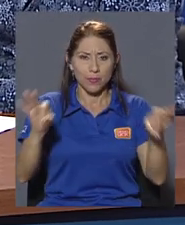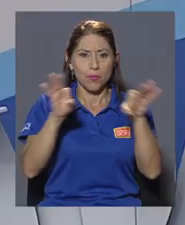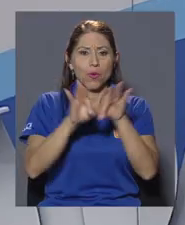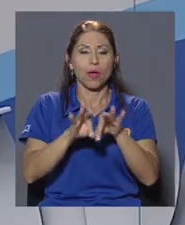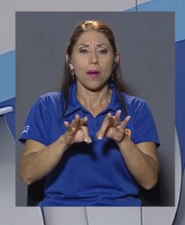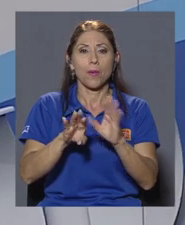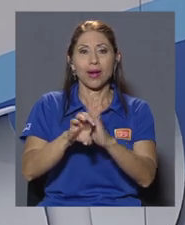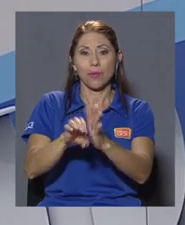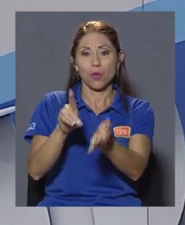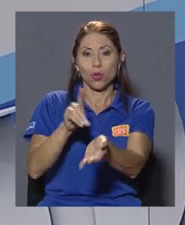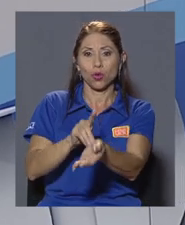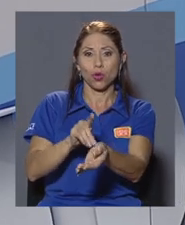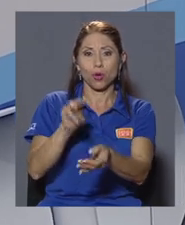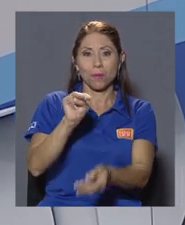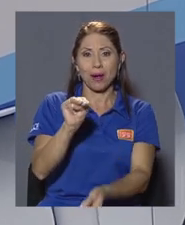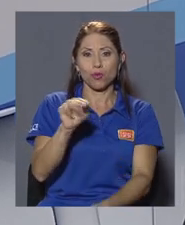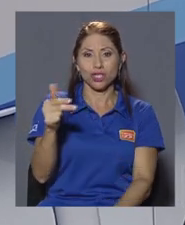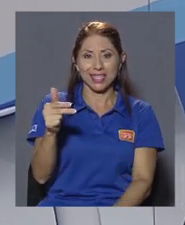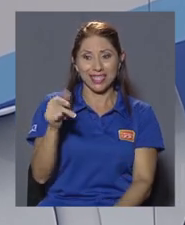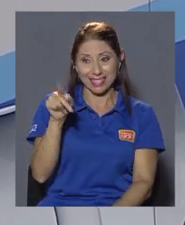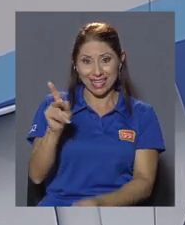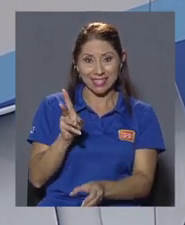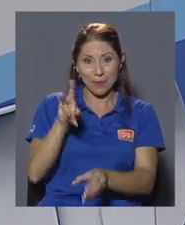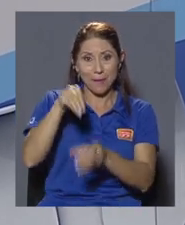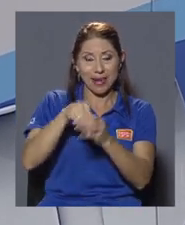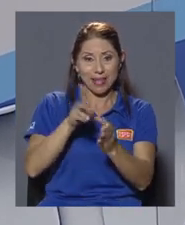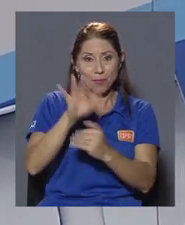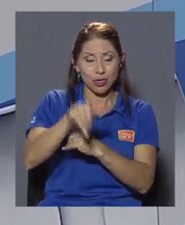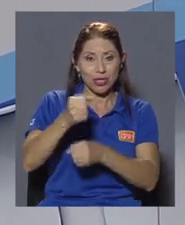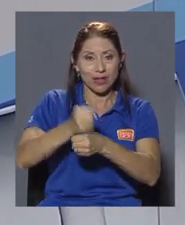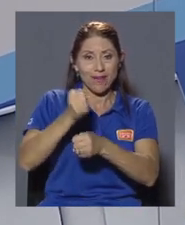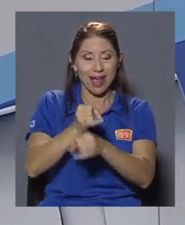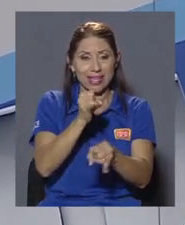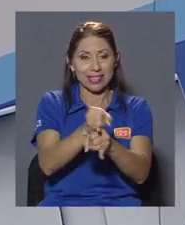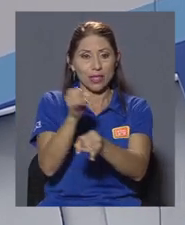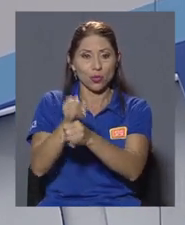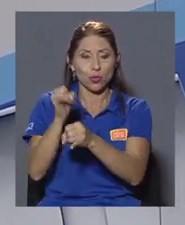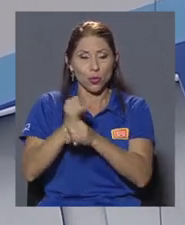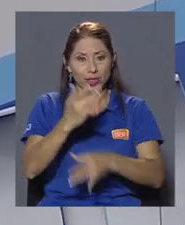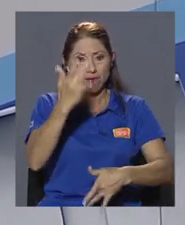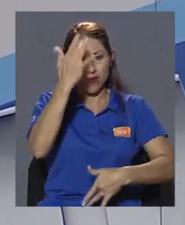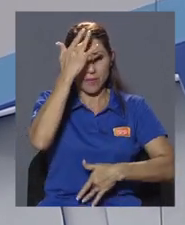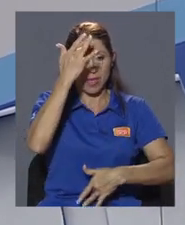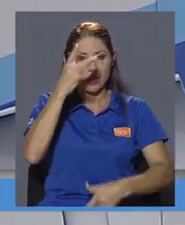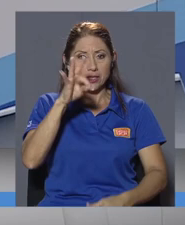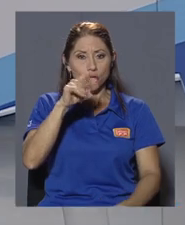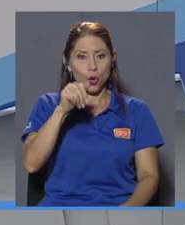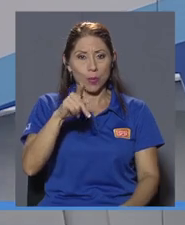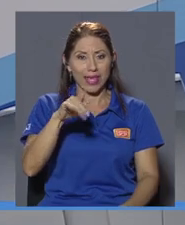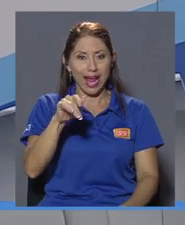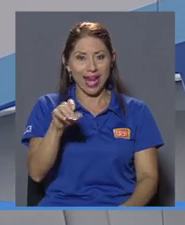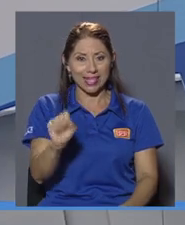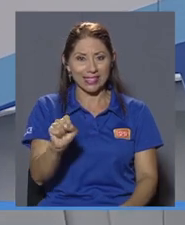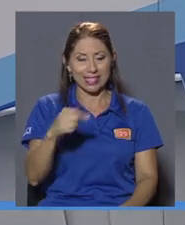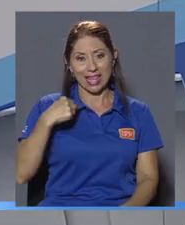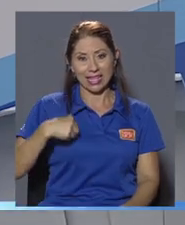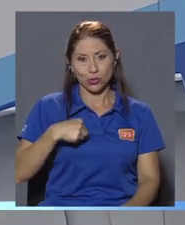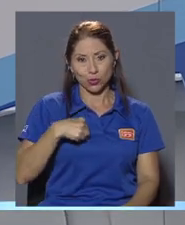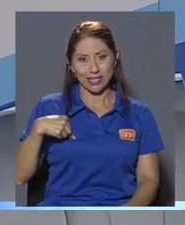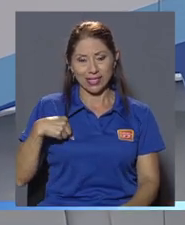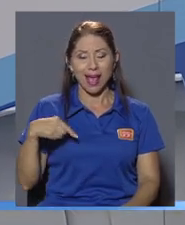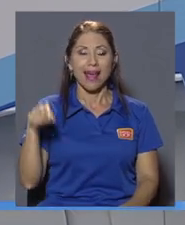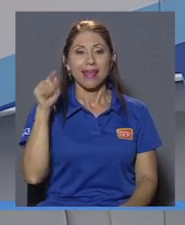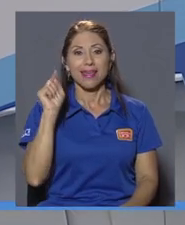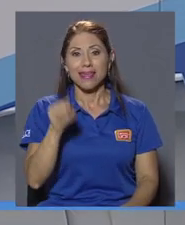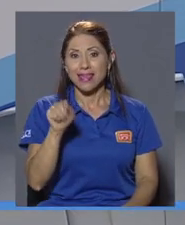el doctor nacul signis que es parte del proyecto trabaja en el instituto de enfermedades tropicales de suiza y es un plan